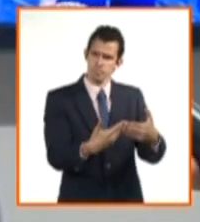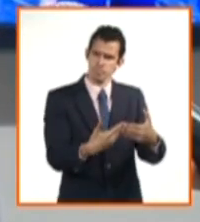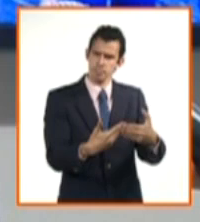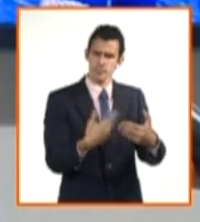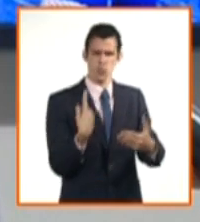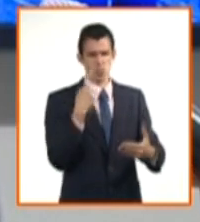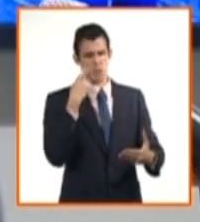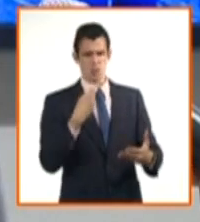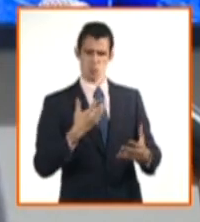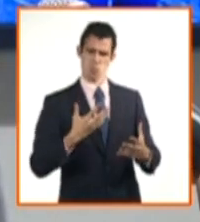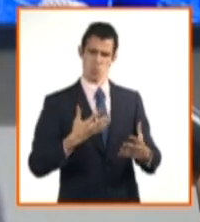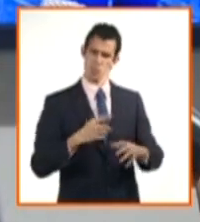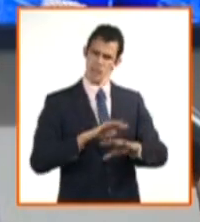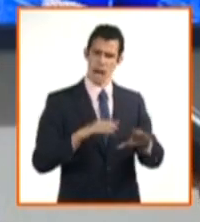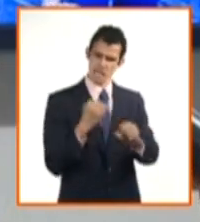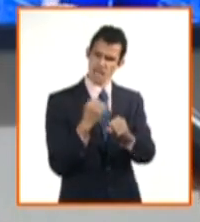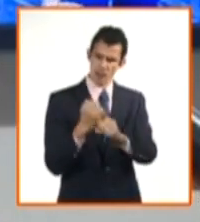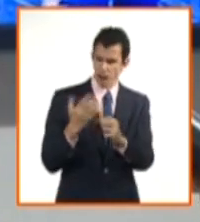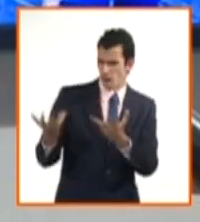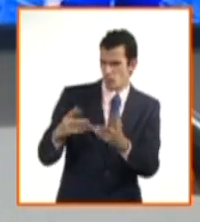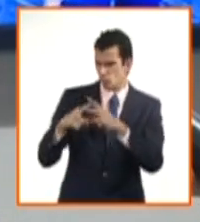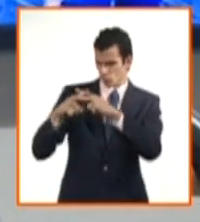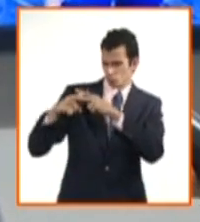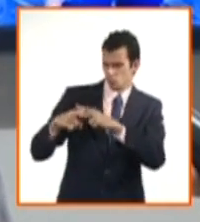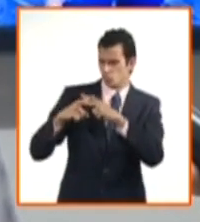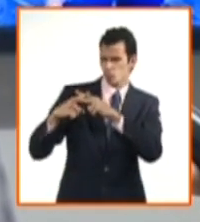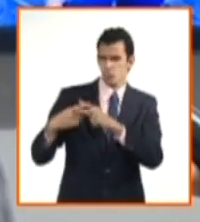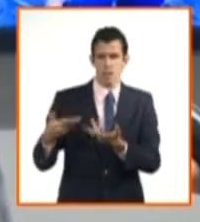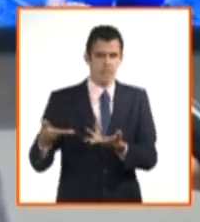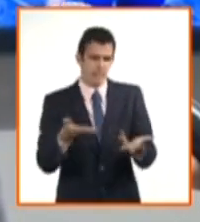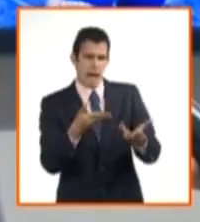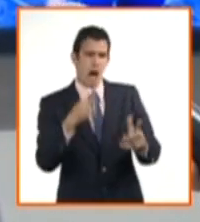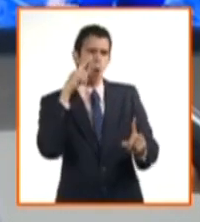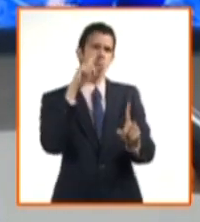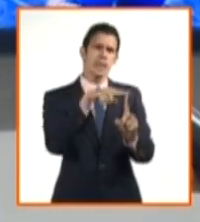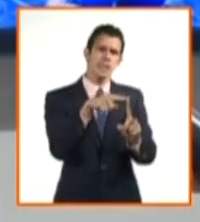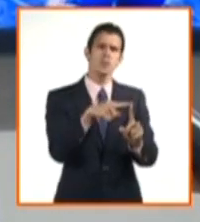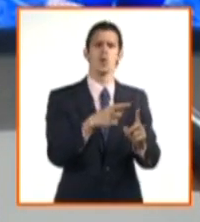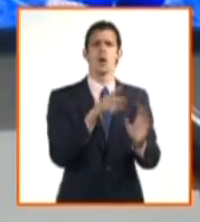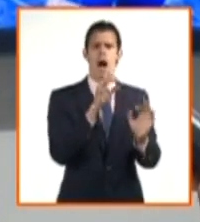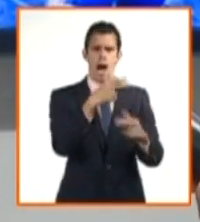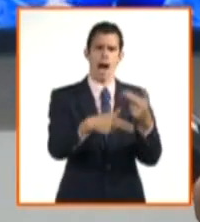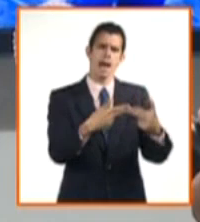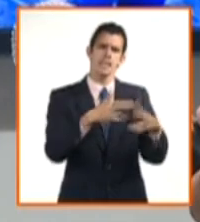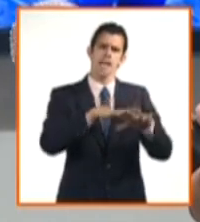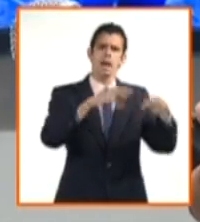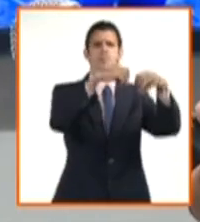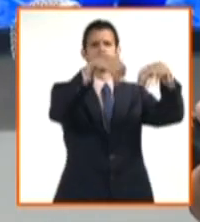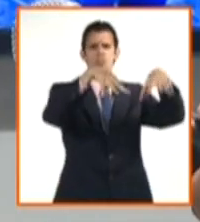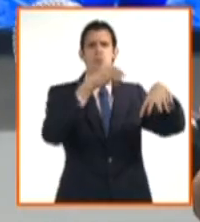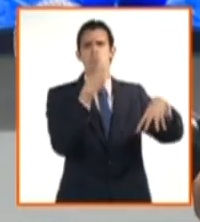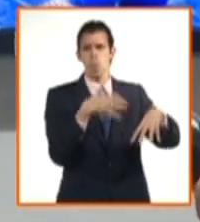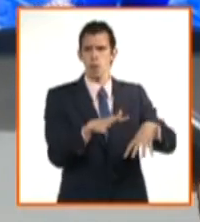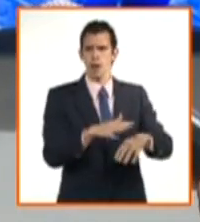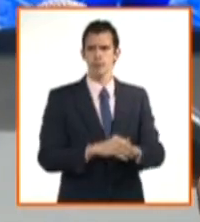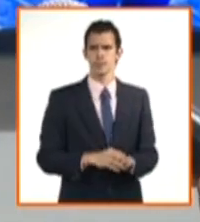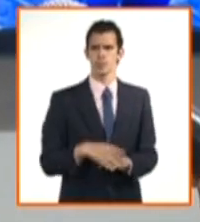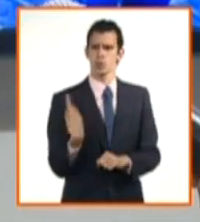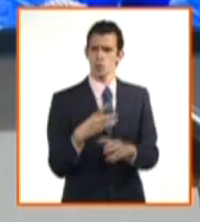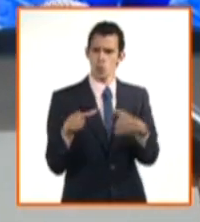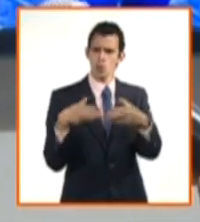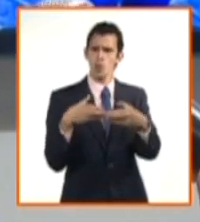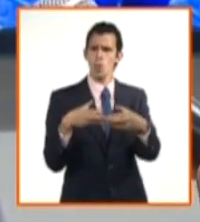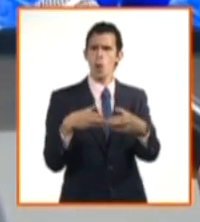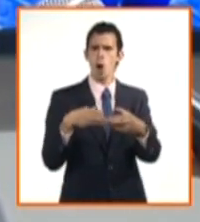tenemos unos 144 grupos trabajando de manera interrumpida que continuaremos en las próximas horas para